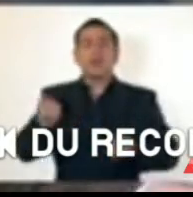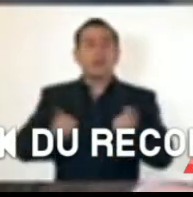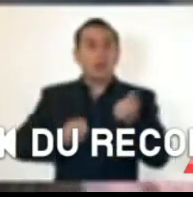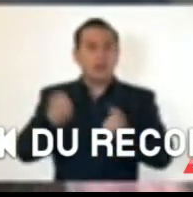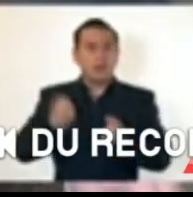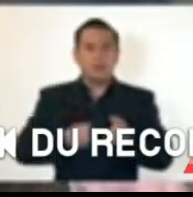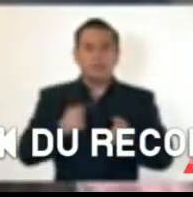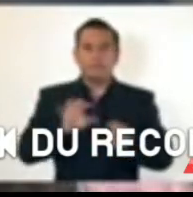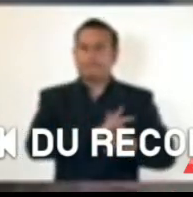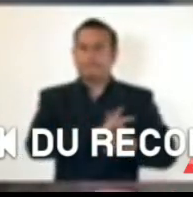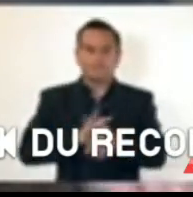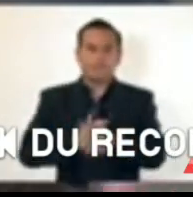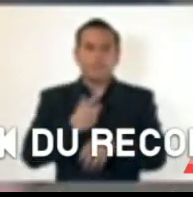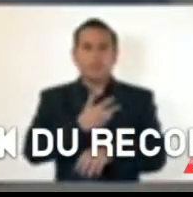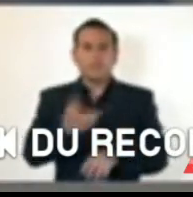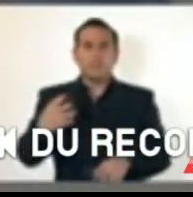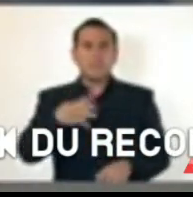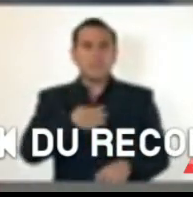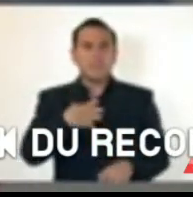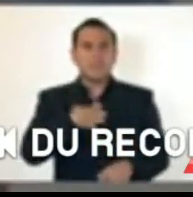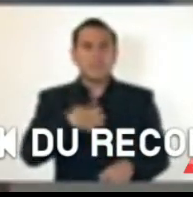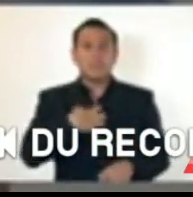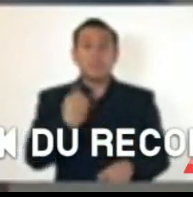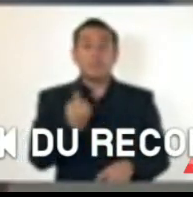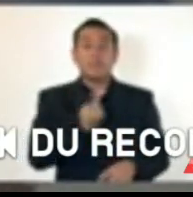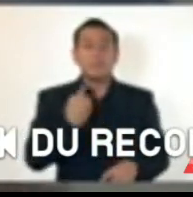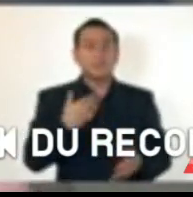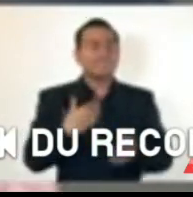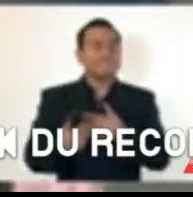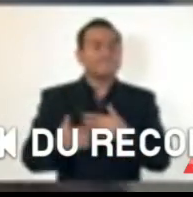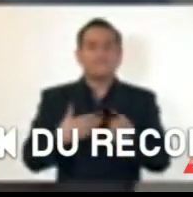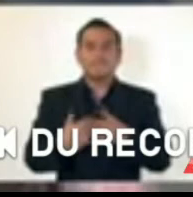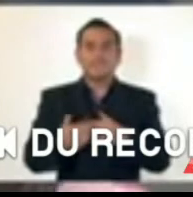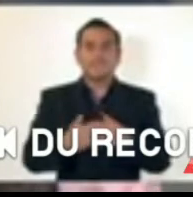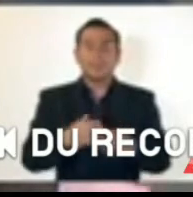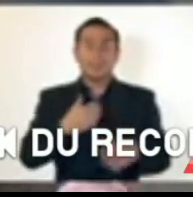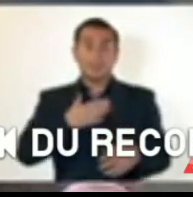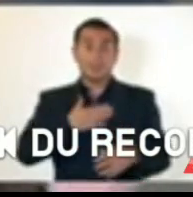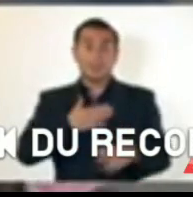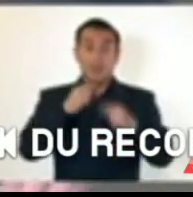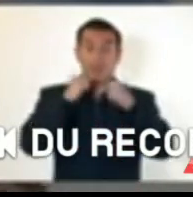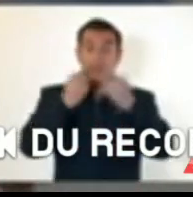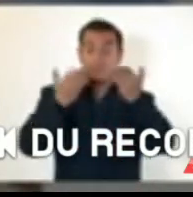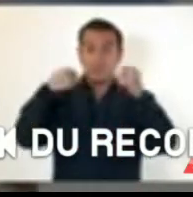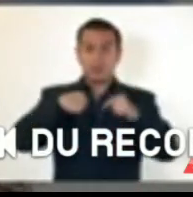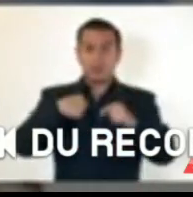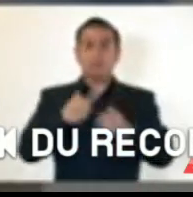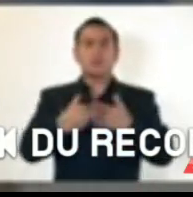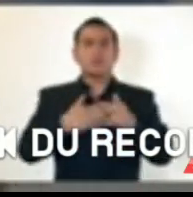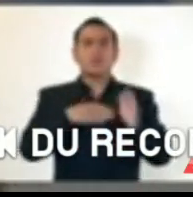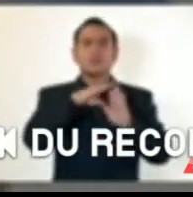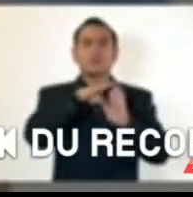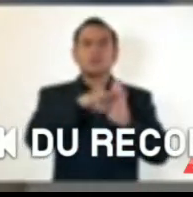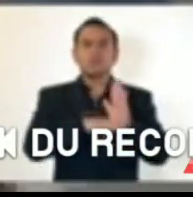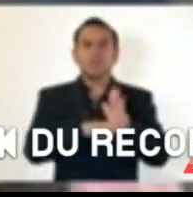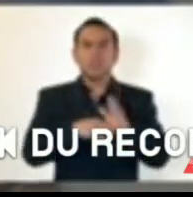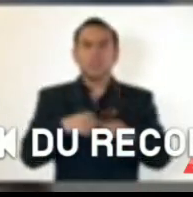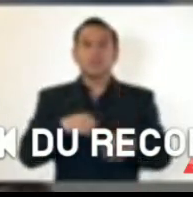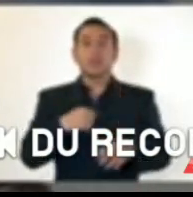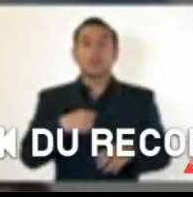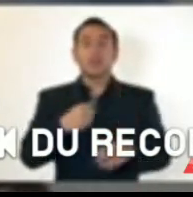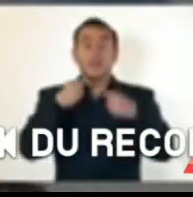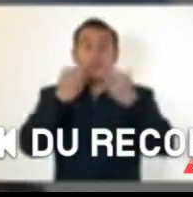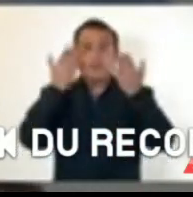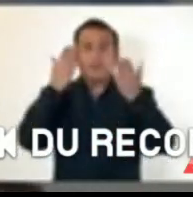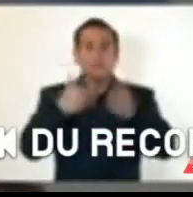enojar, no importa. Prefiero una persona enojada, prefiero bajar un poquito en popularidad, pero que vivan los salvadoreños. Porque no vale que por la irresponsabilidad de algunos